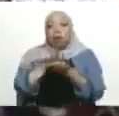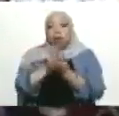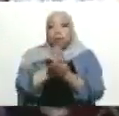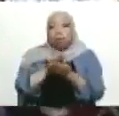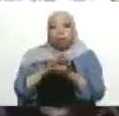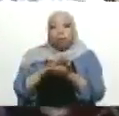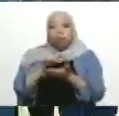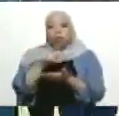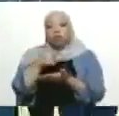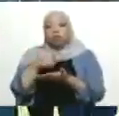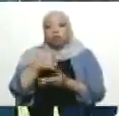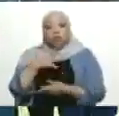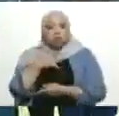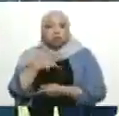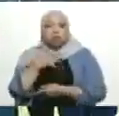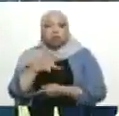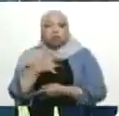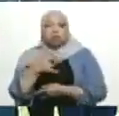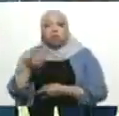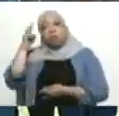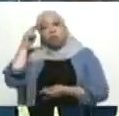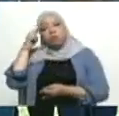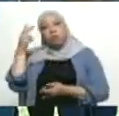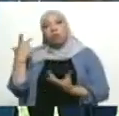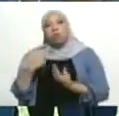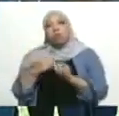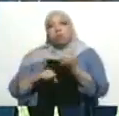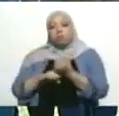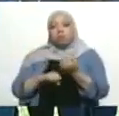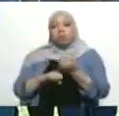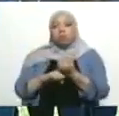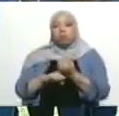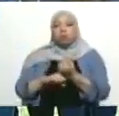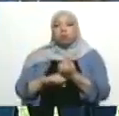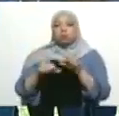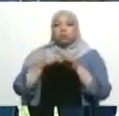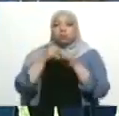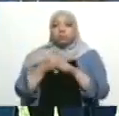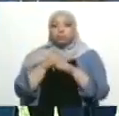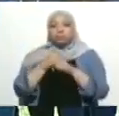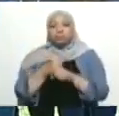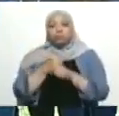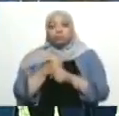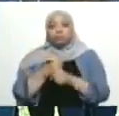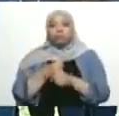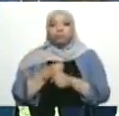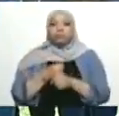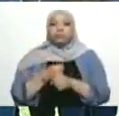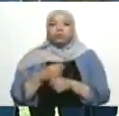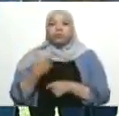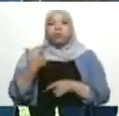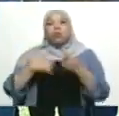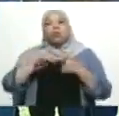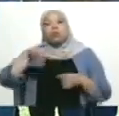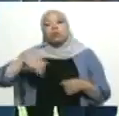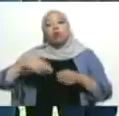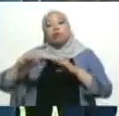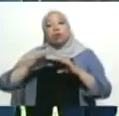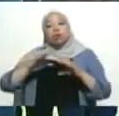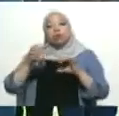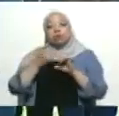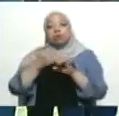la gente sentía que la razón estaba de este lado. Y montaron una gran estrategia comunicacional.